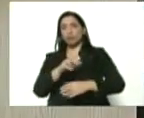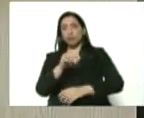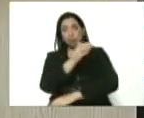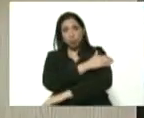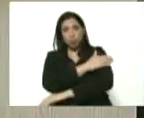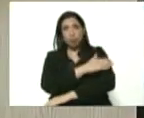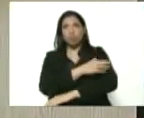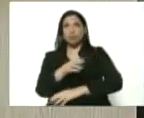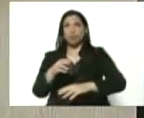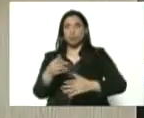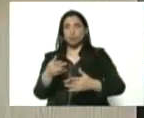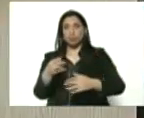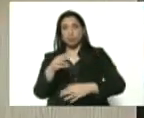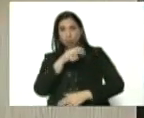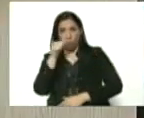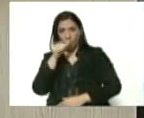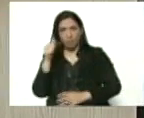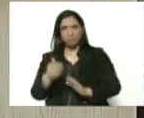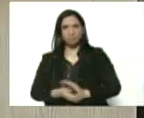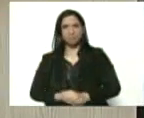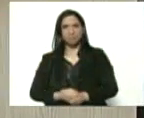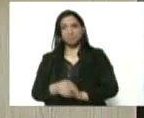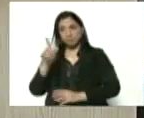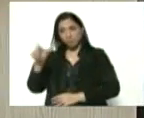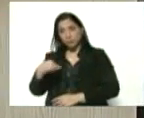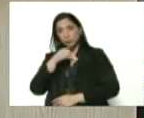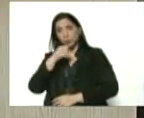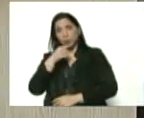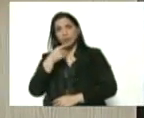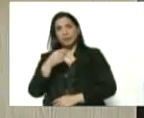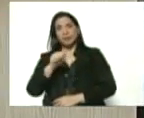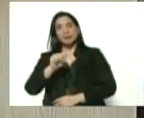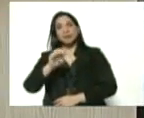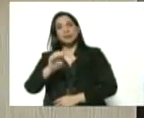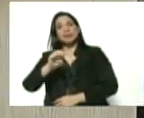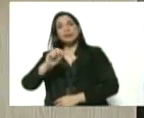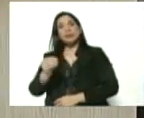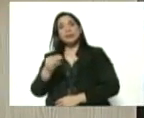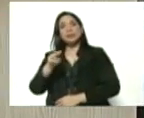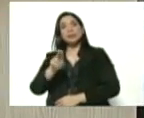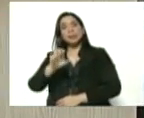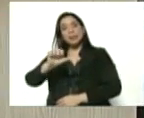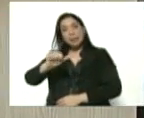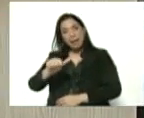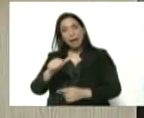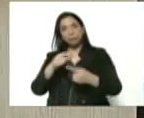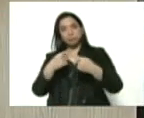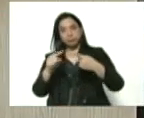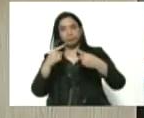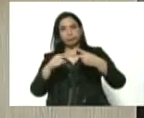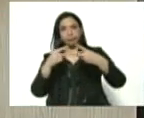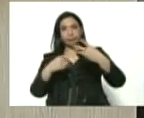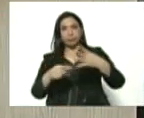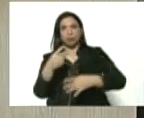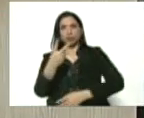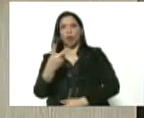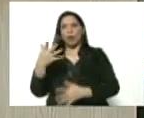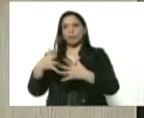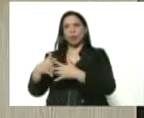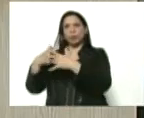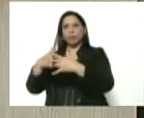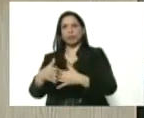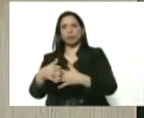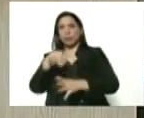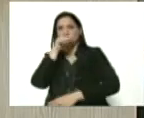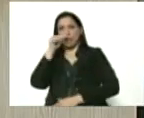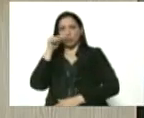mar. Y Bellice Pacheco dice que Sequea, Baduel, Colina y los dos gringos son narcos, que fueron